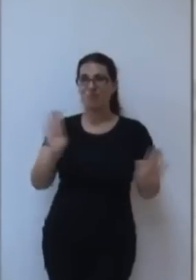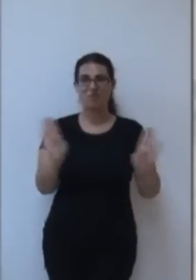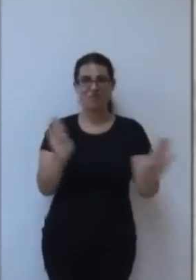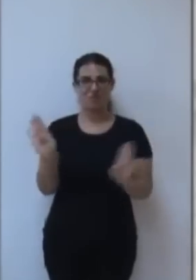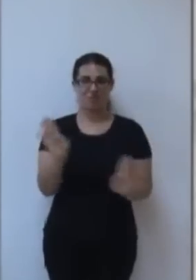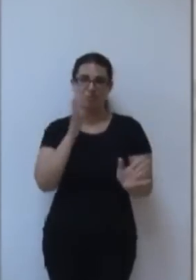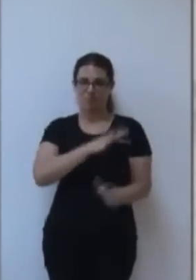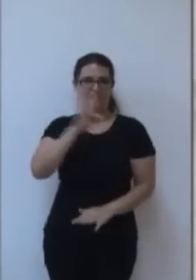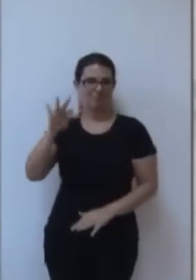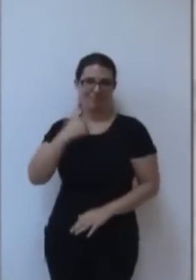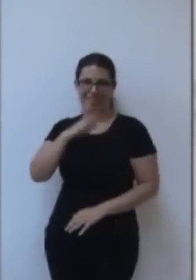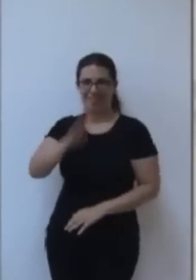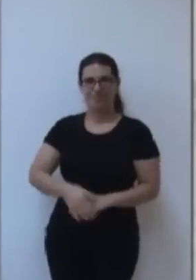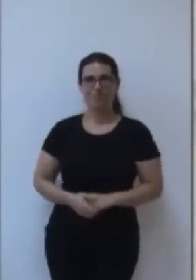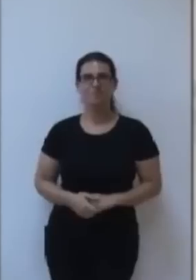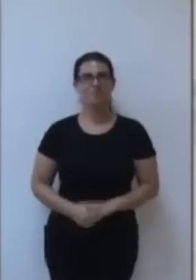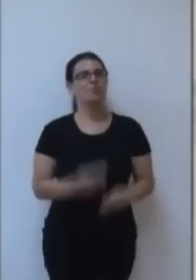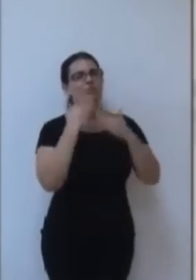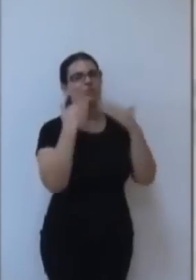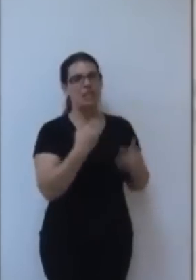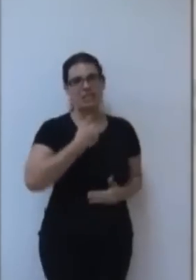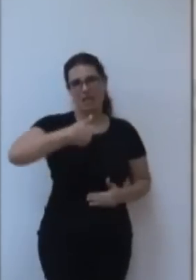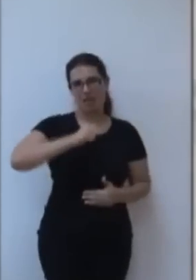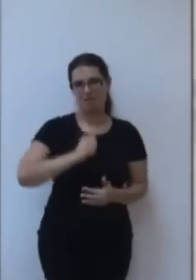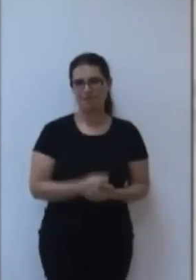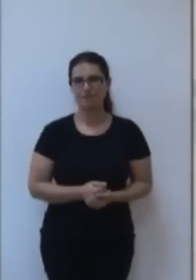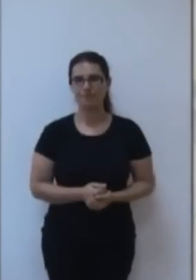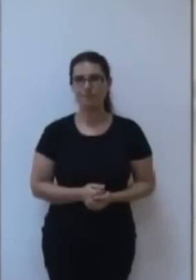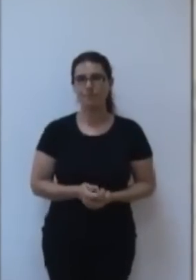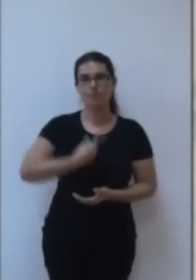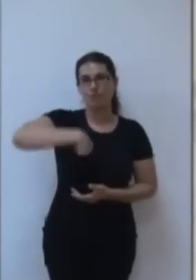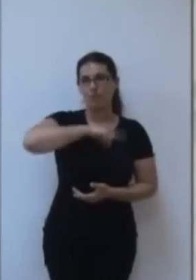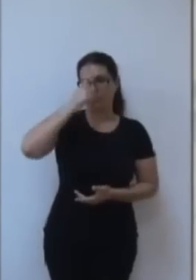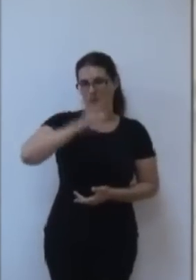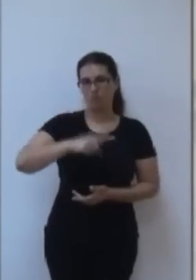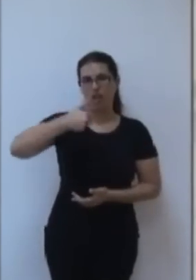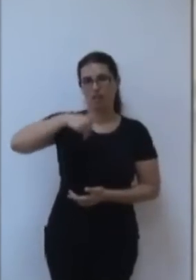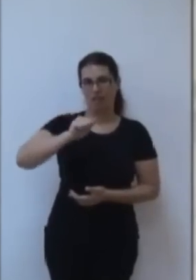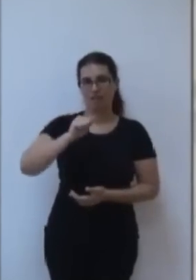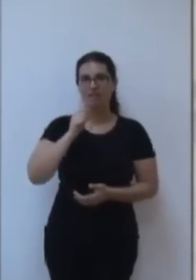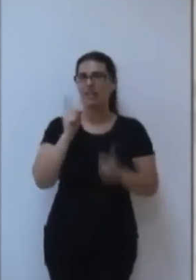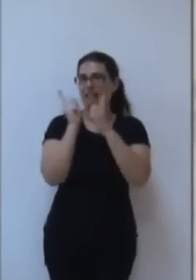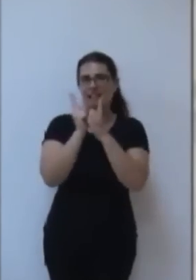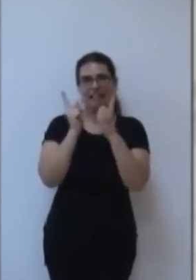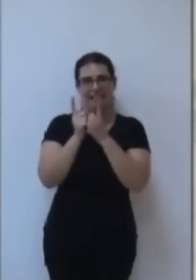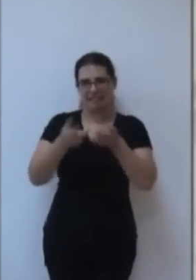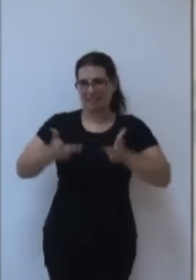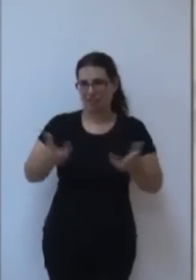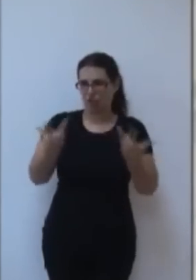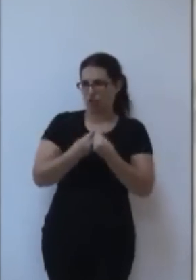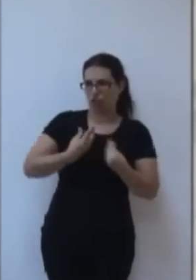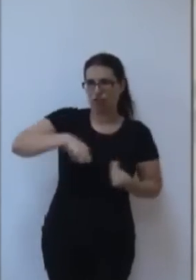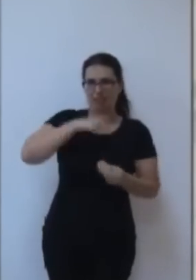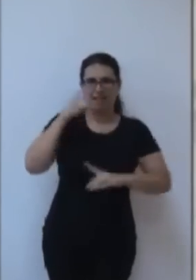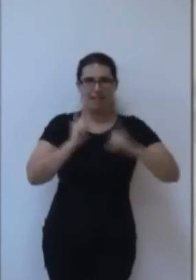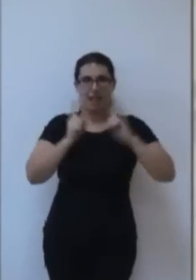mesa. Pues muchísimas gracias, Ana. Sabemos que Ana está un rato con nosotros ahora, pero